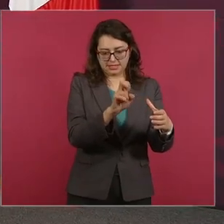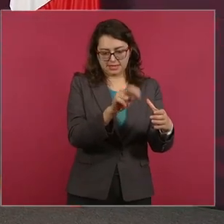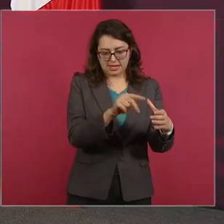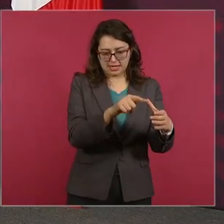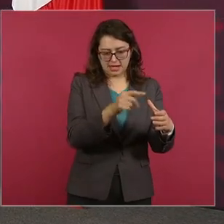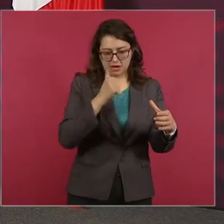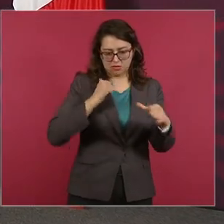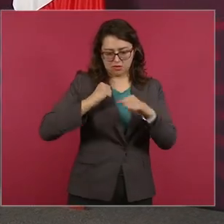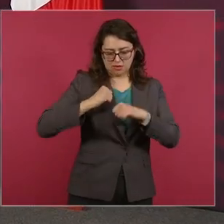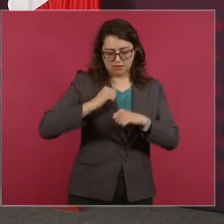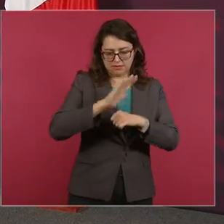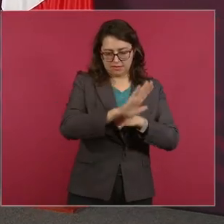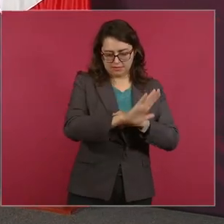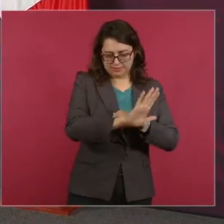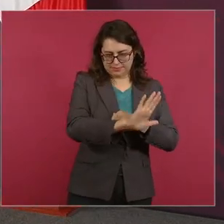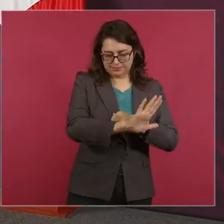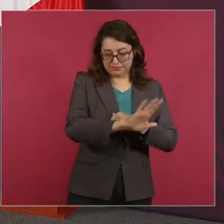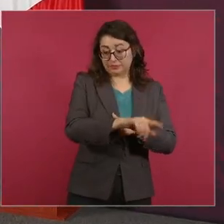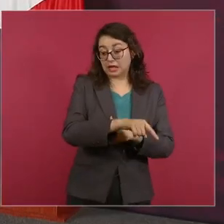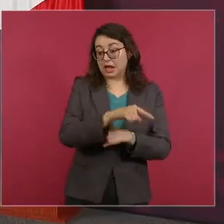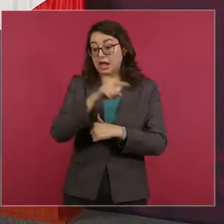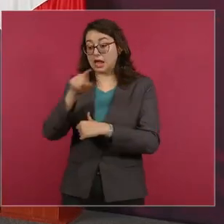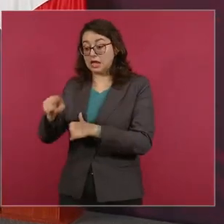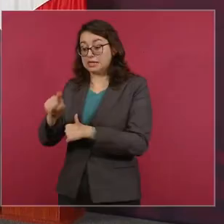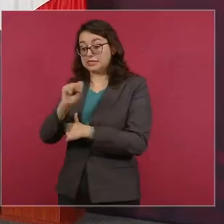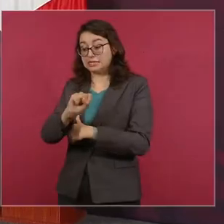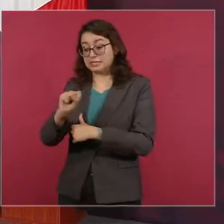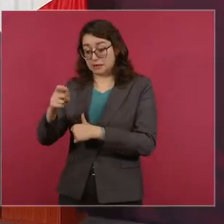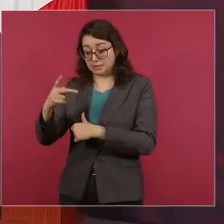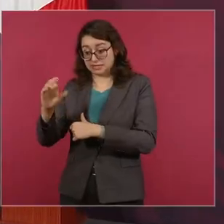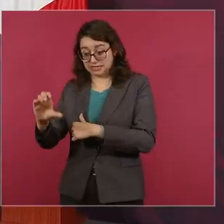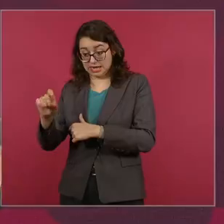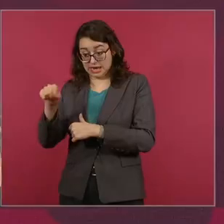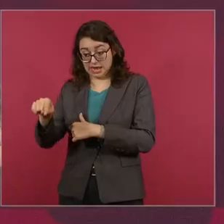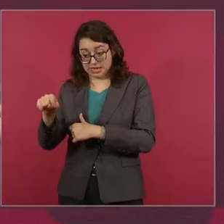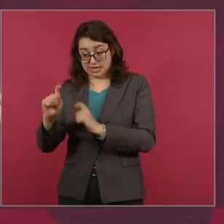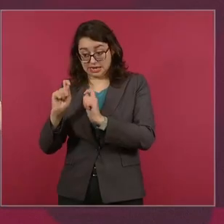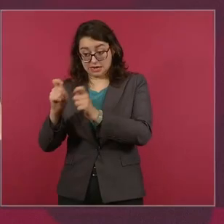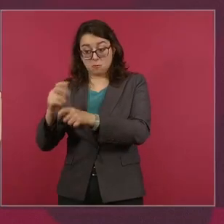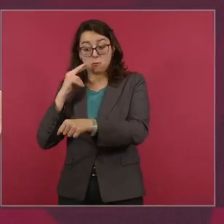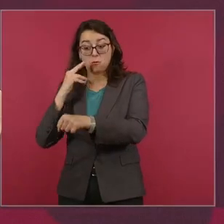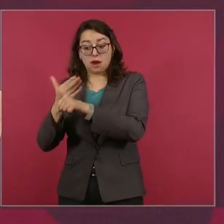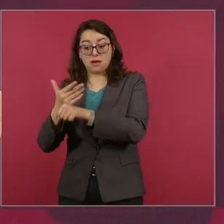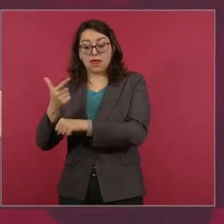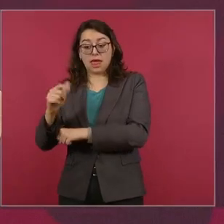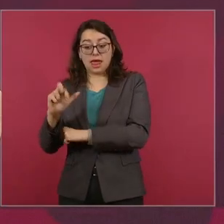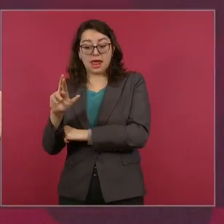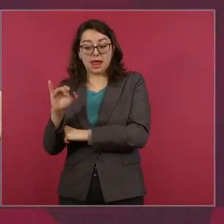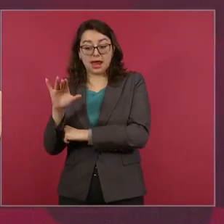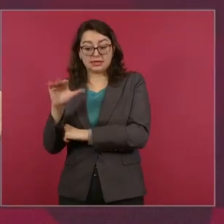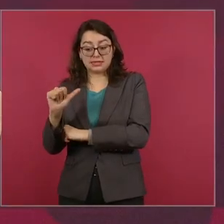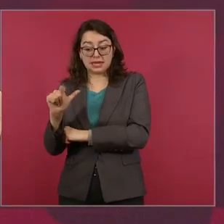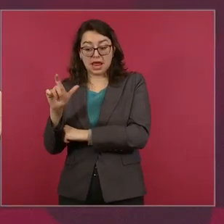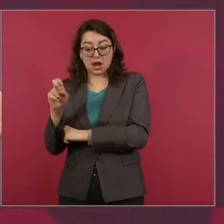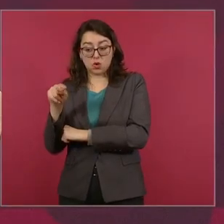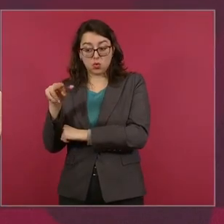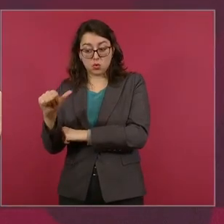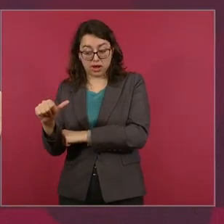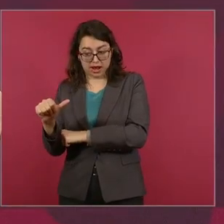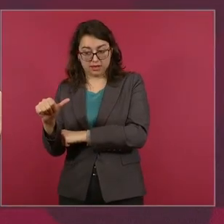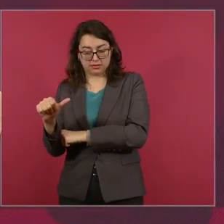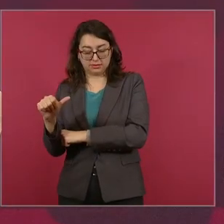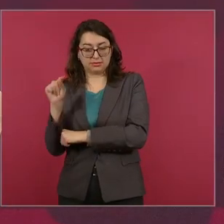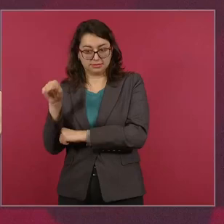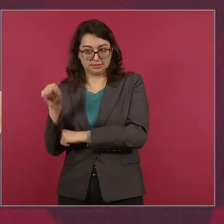García Luna y tenía en el Cisen o el Cisen no se conoce